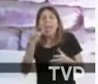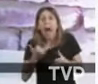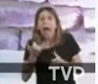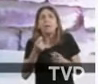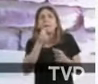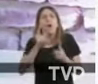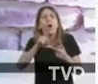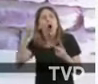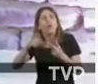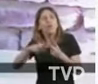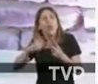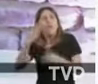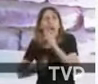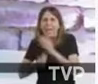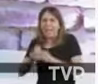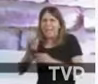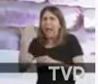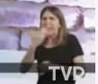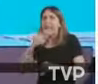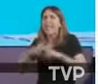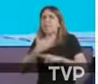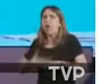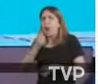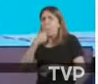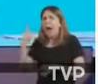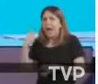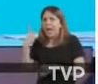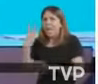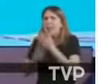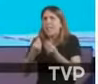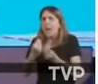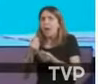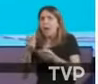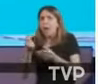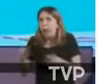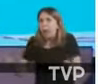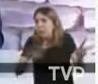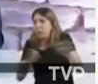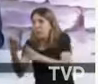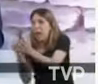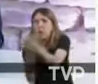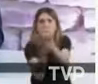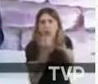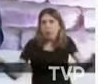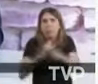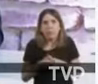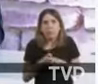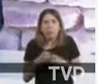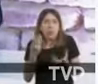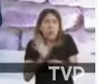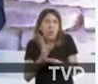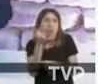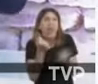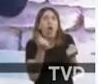ese fue uno de los errores que se cometió en el gobierno de Macri y que llevó al fracaso. Yo lo leí, la dominancia fiscal, que para los economistas